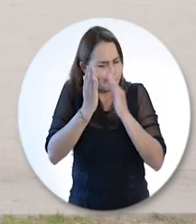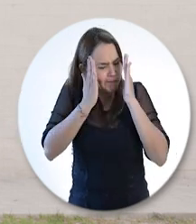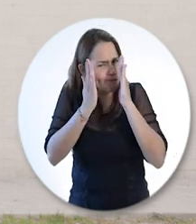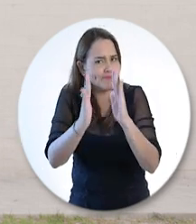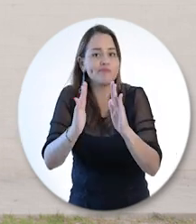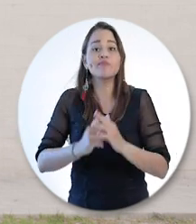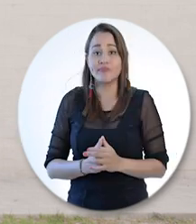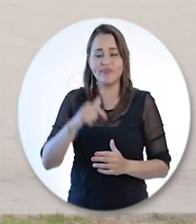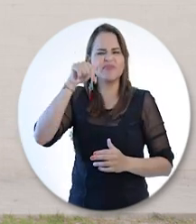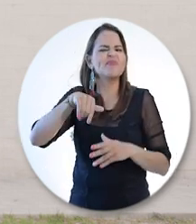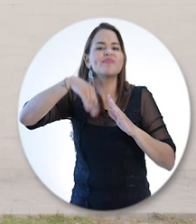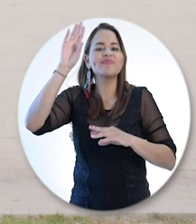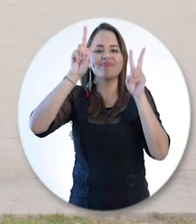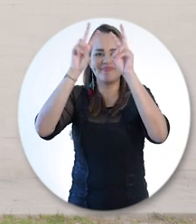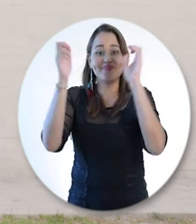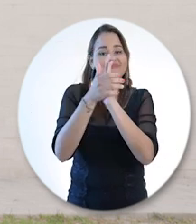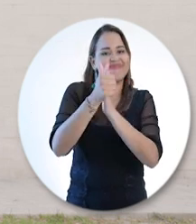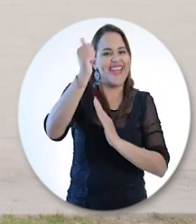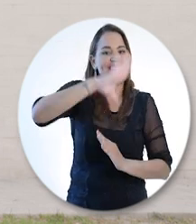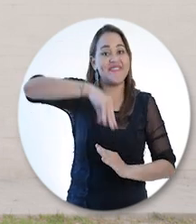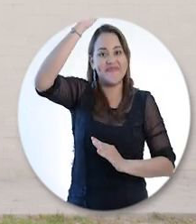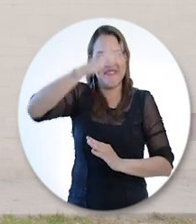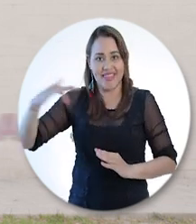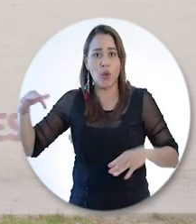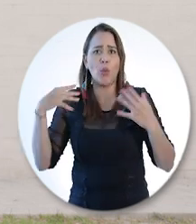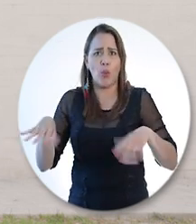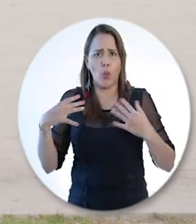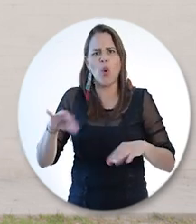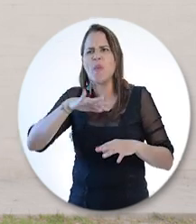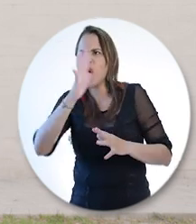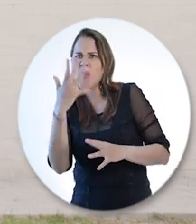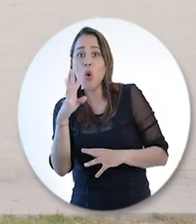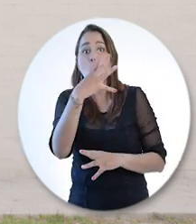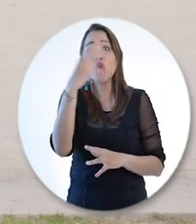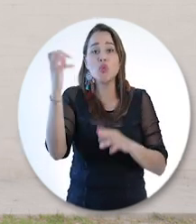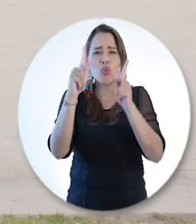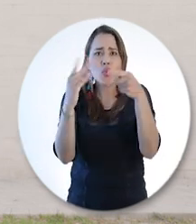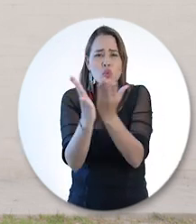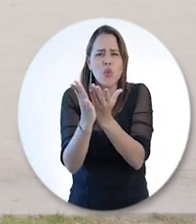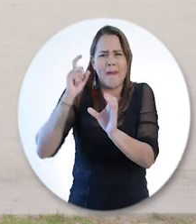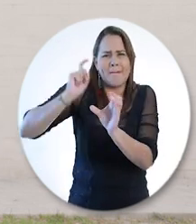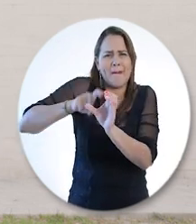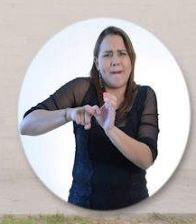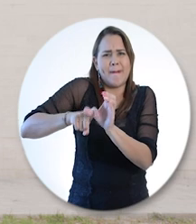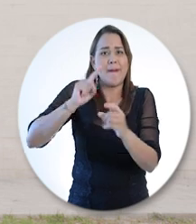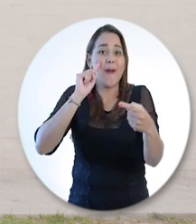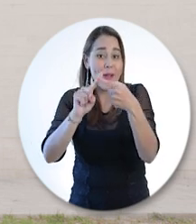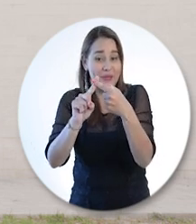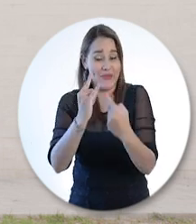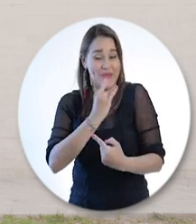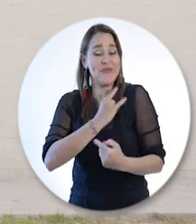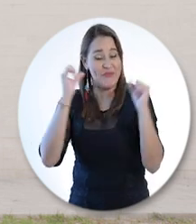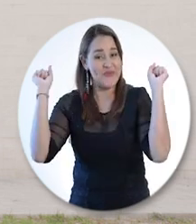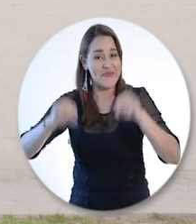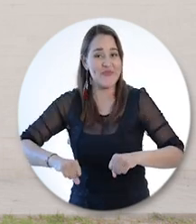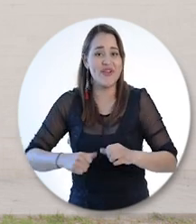esto es el programa Talento Magdalena, que ha permitido a más de 400 estudiantes ingresar de manera especial a la educación superior,